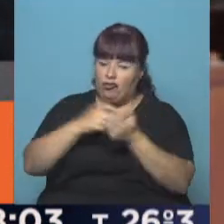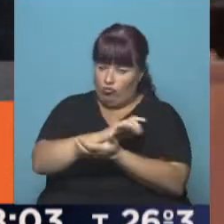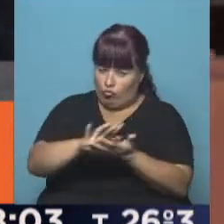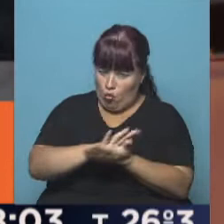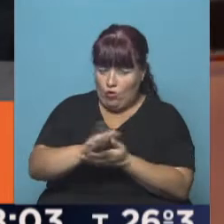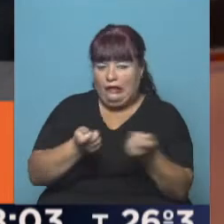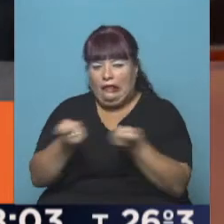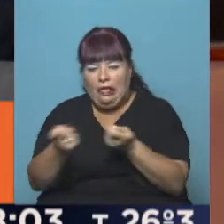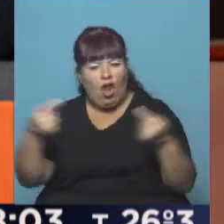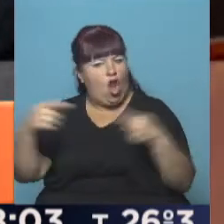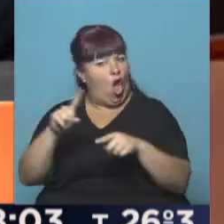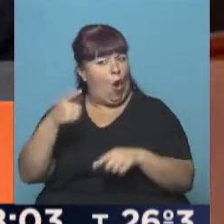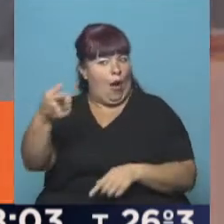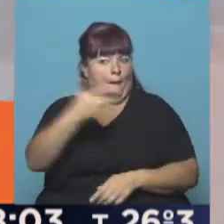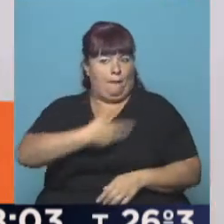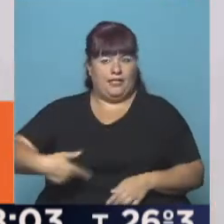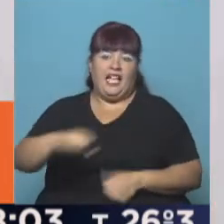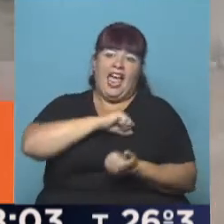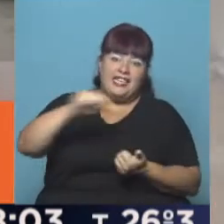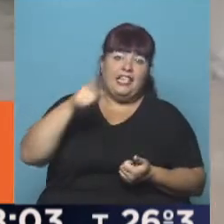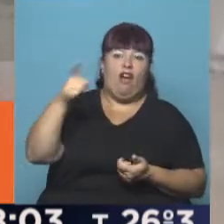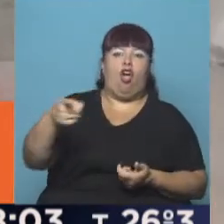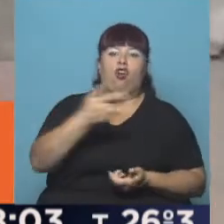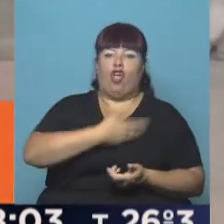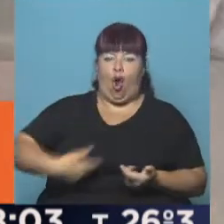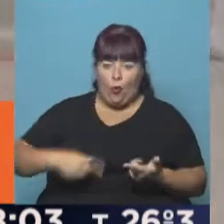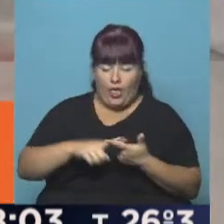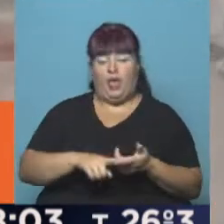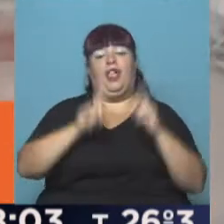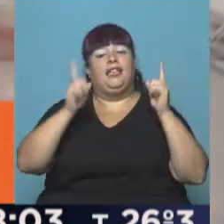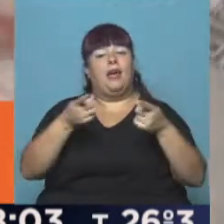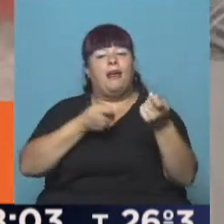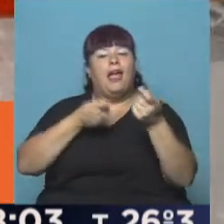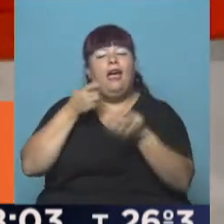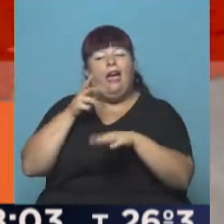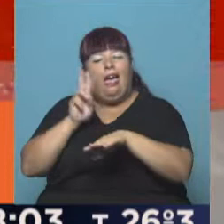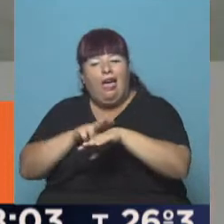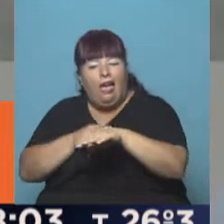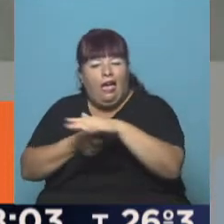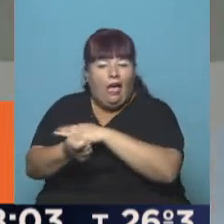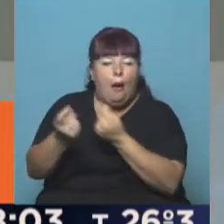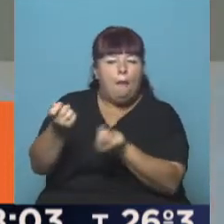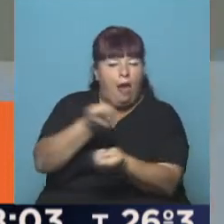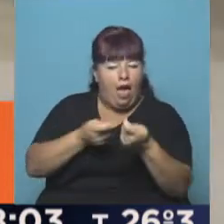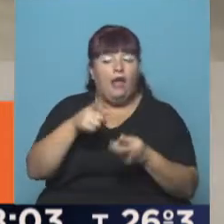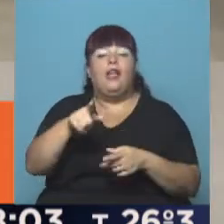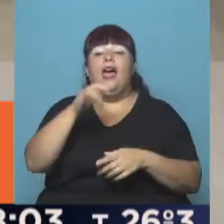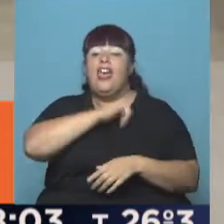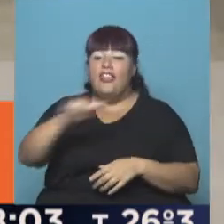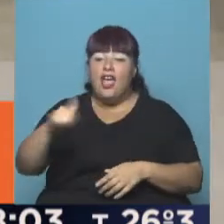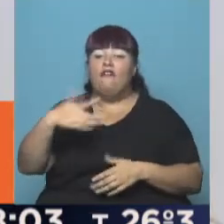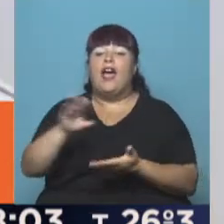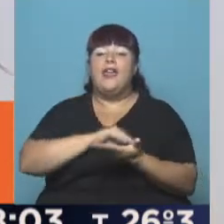ilícita, negociaciones incompatibles, defraudación contra la administración pública y tráfico de influencias. La denuncia fue presentada